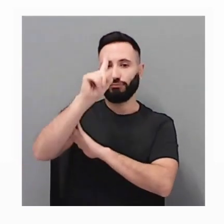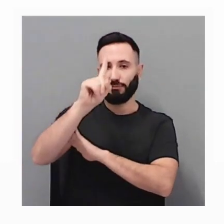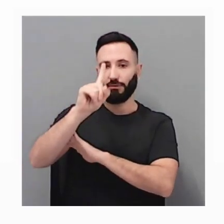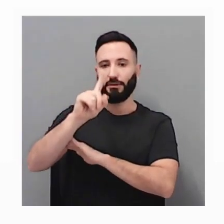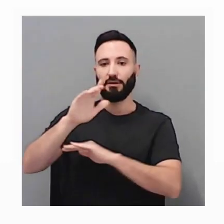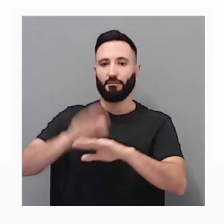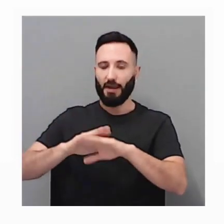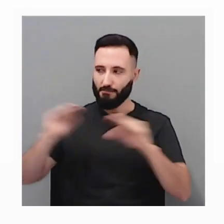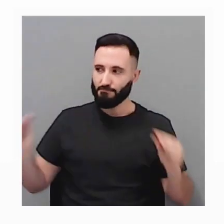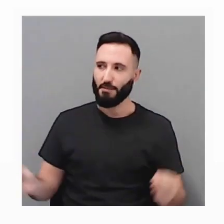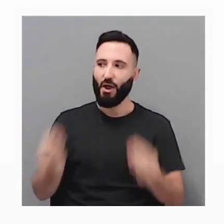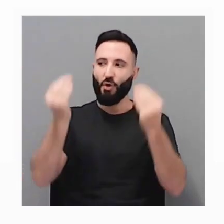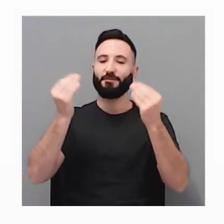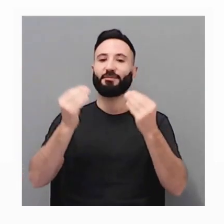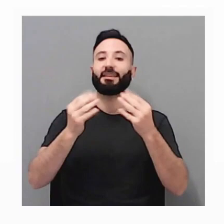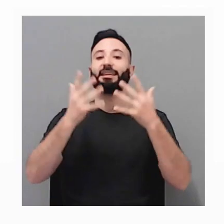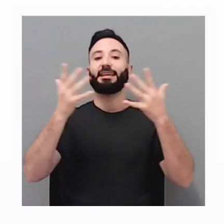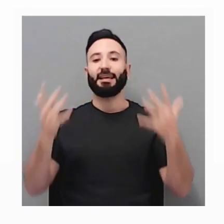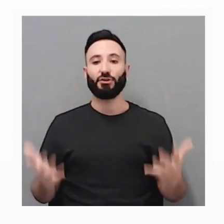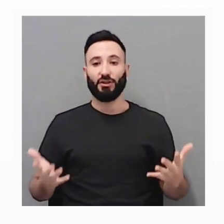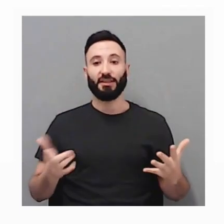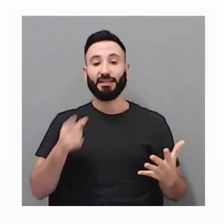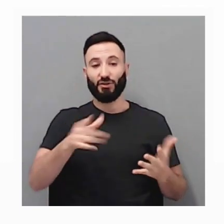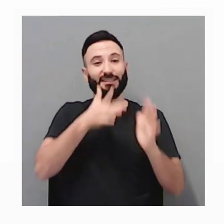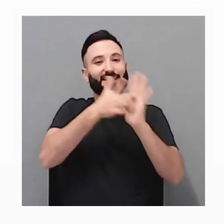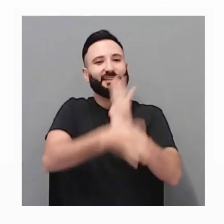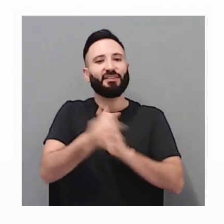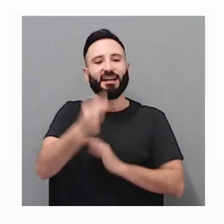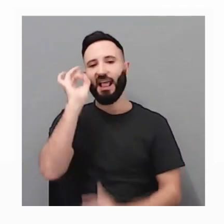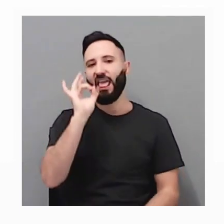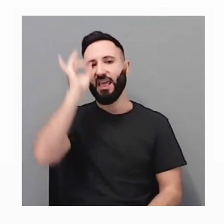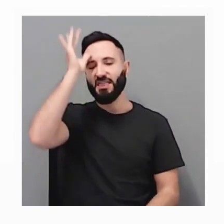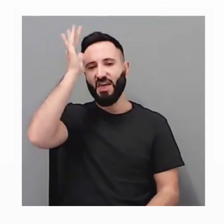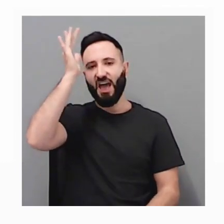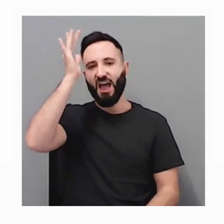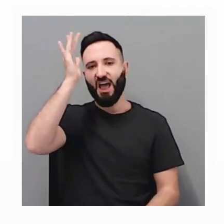mejor. Entonces, se traduce en esta idea muy